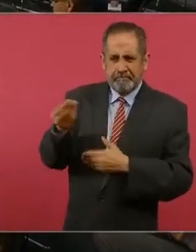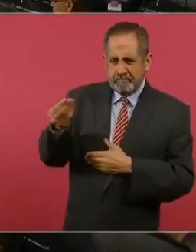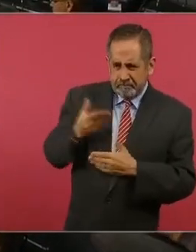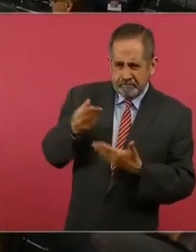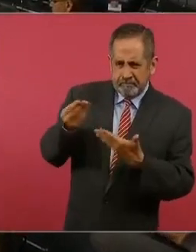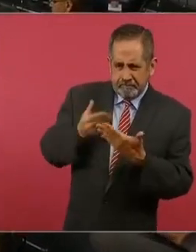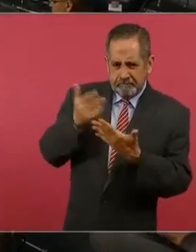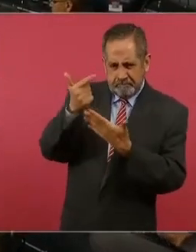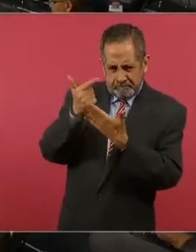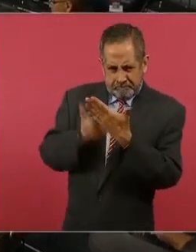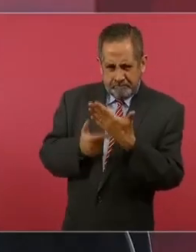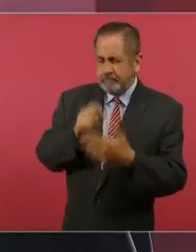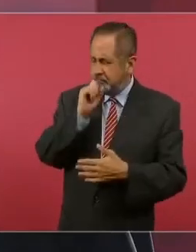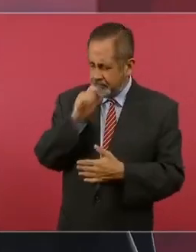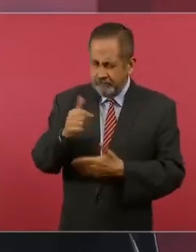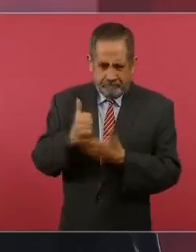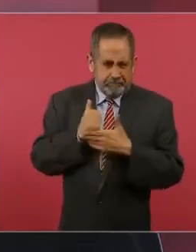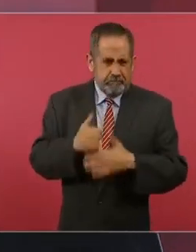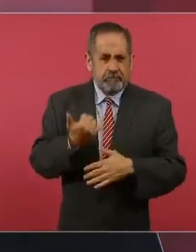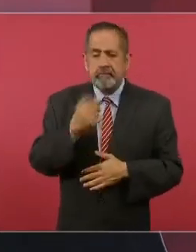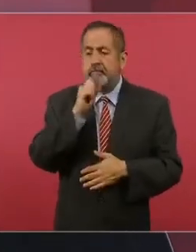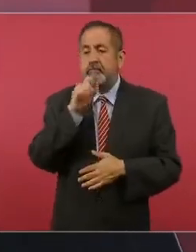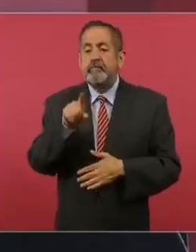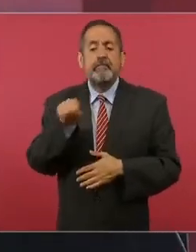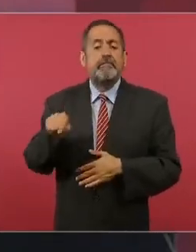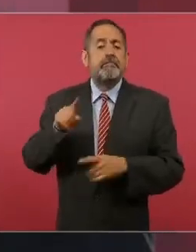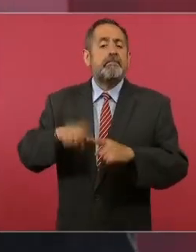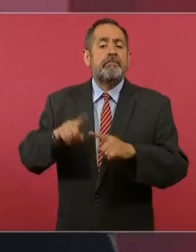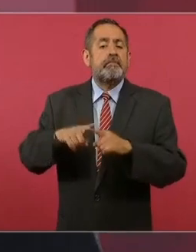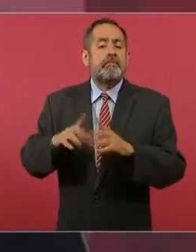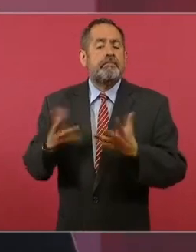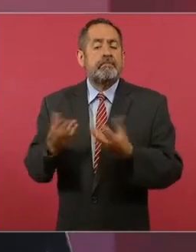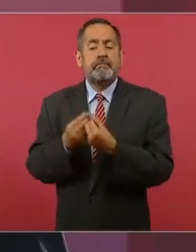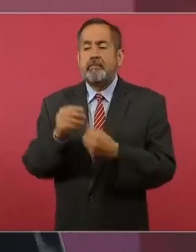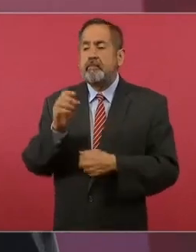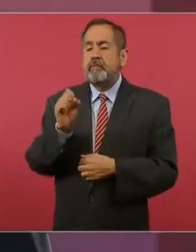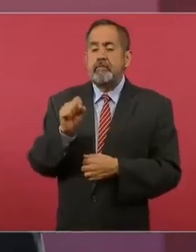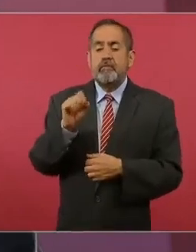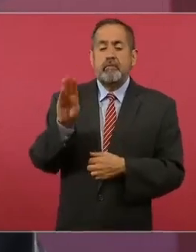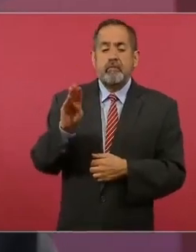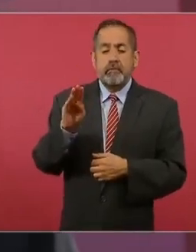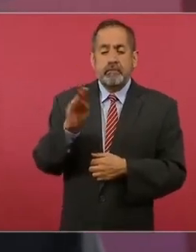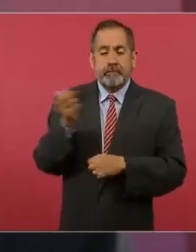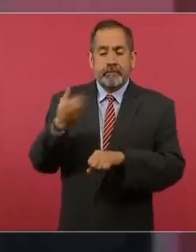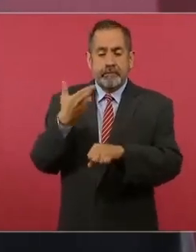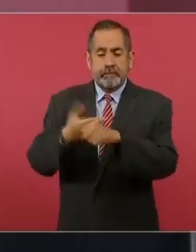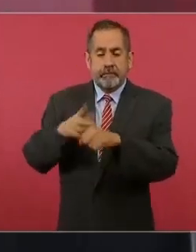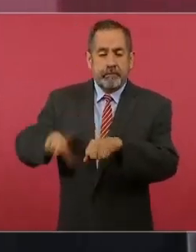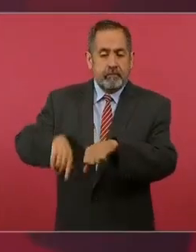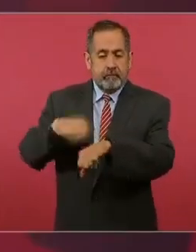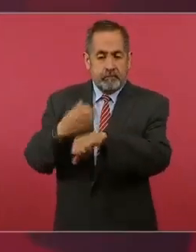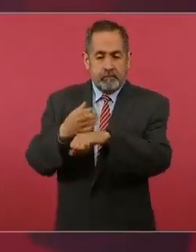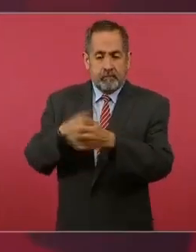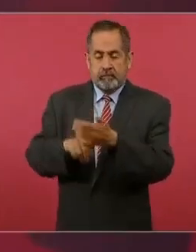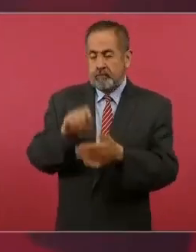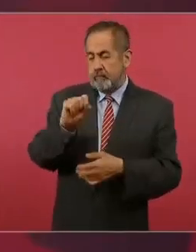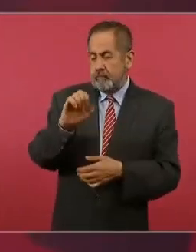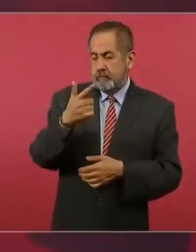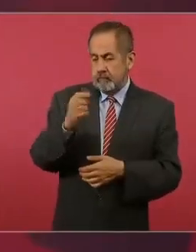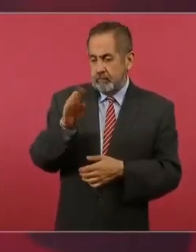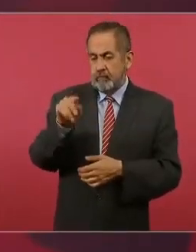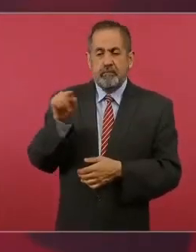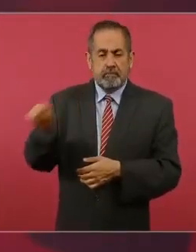y está participando la Subsecretaría de Gobernación y